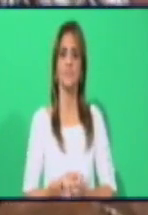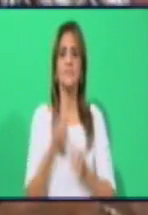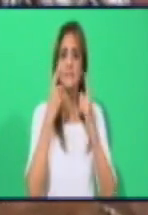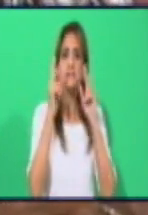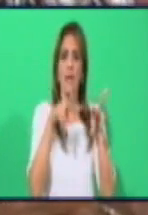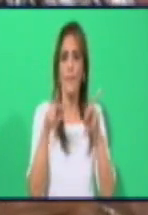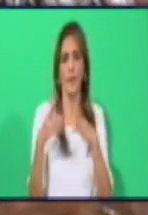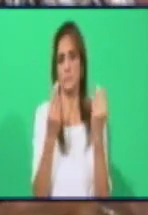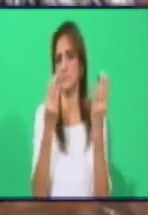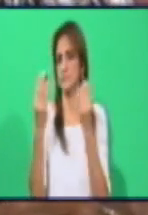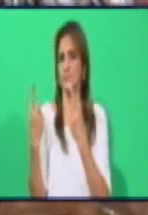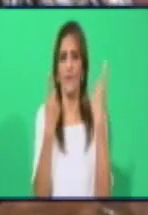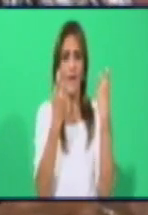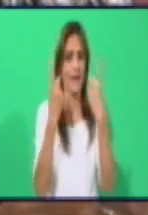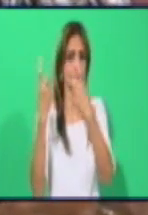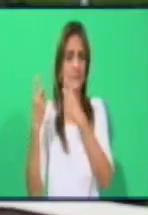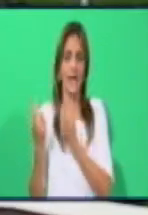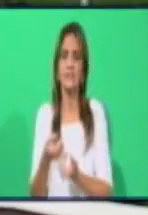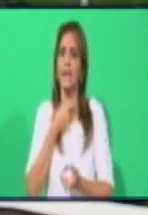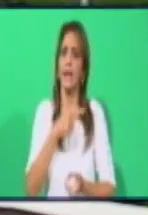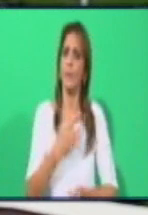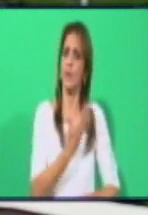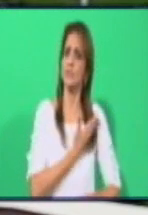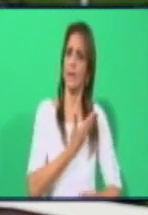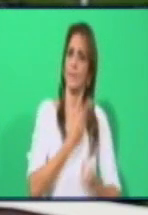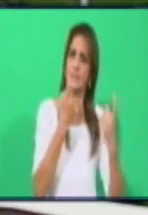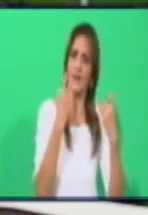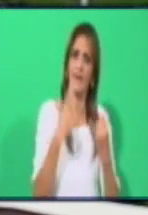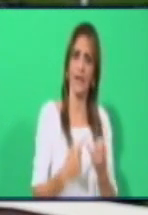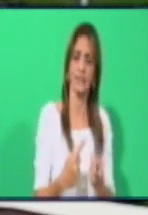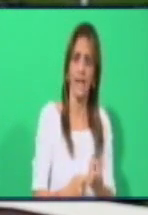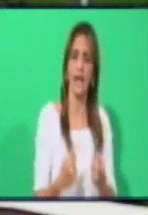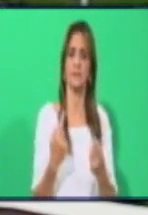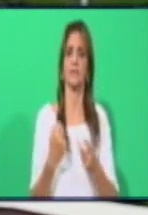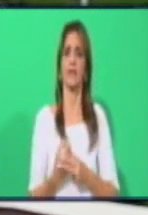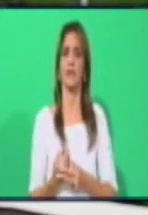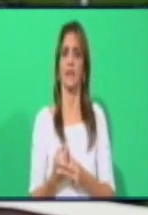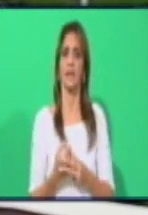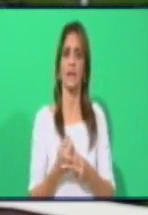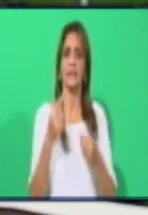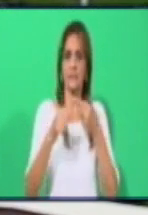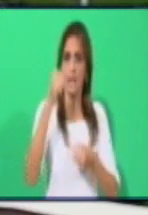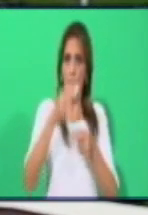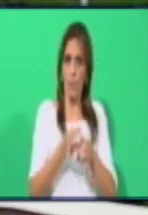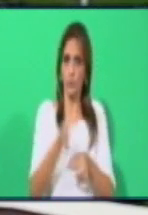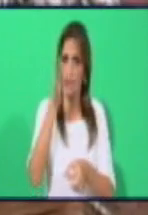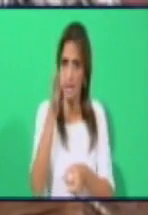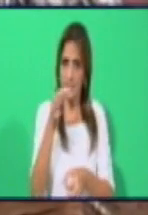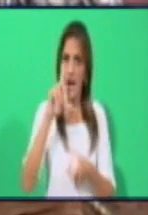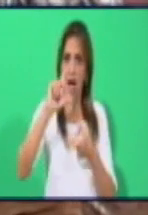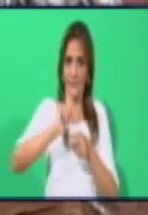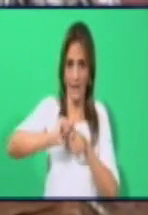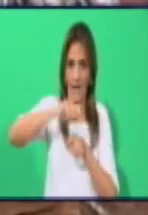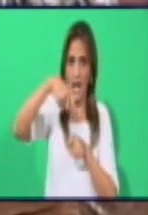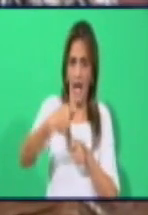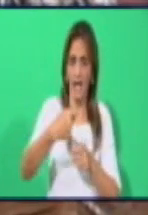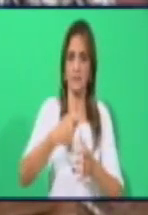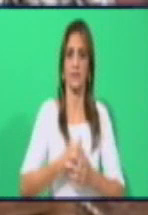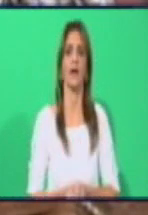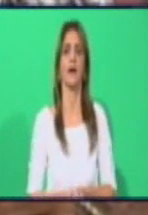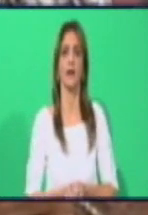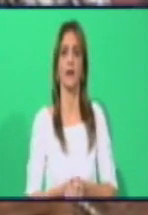faltante: 512 botellas de cerveza cristal, 152 cerveza cristal de lata, 3 toneles de cerveza